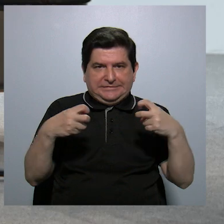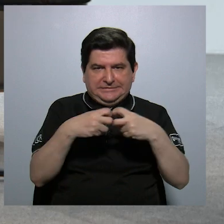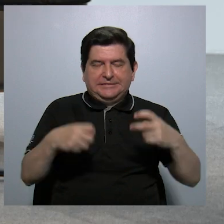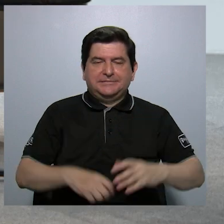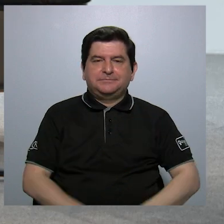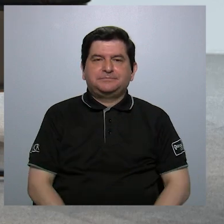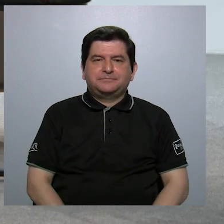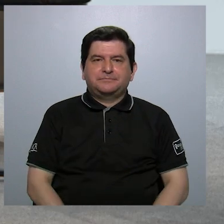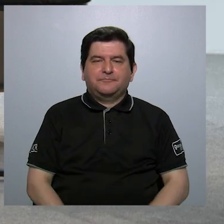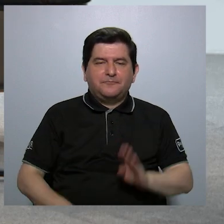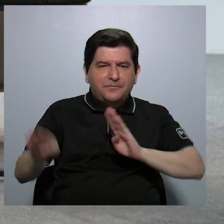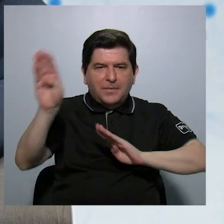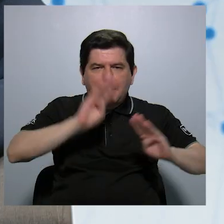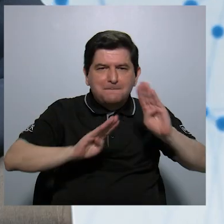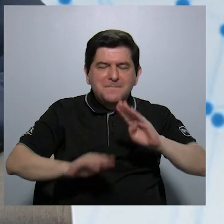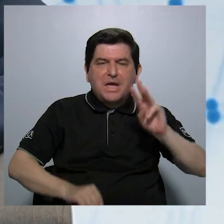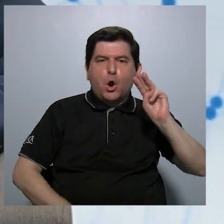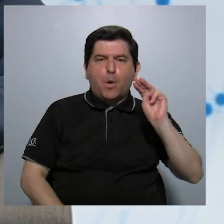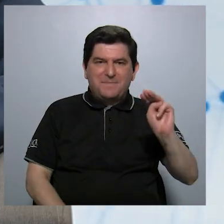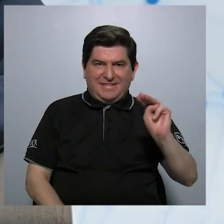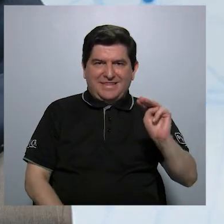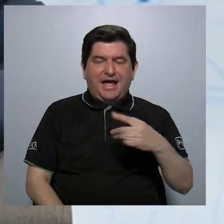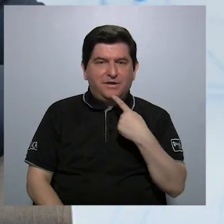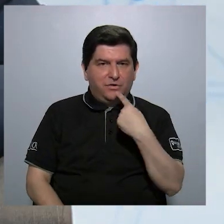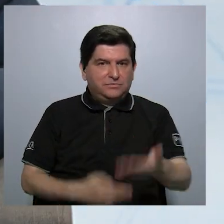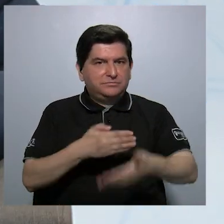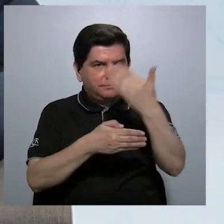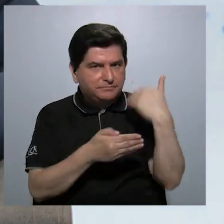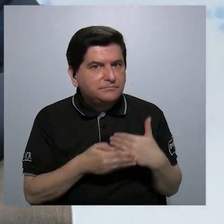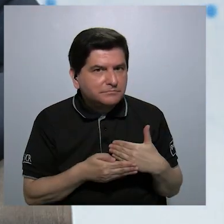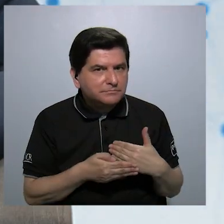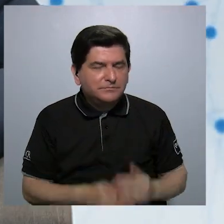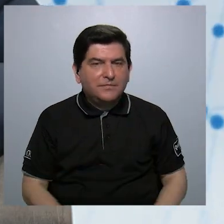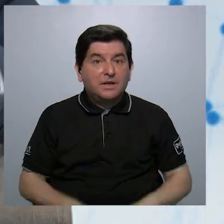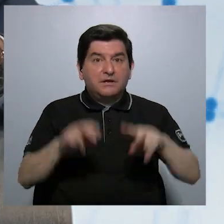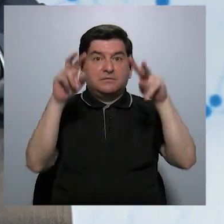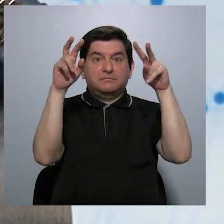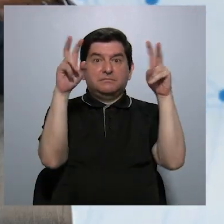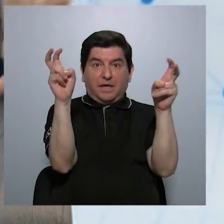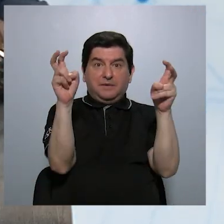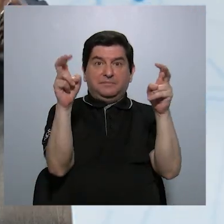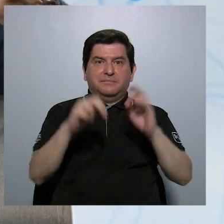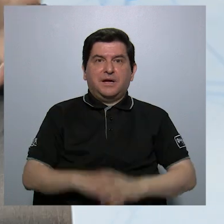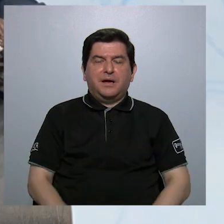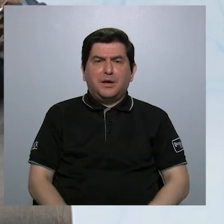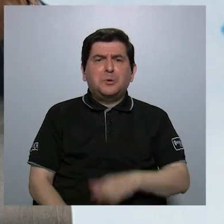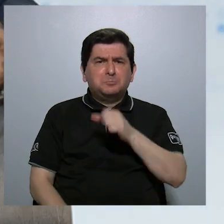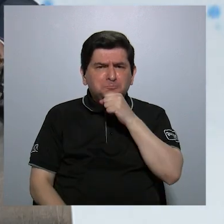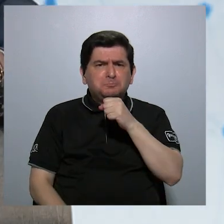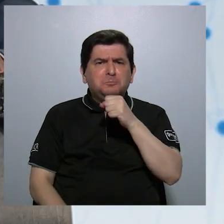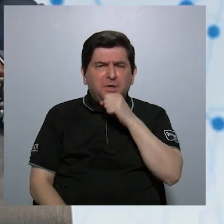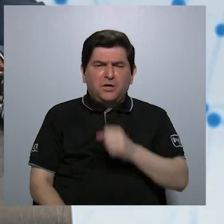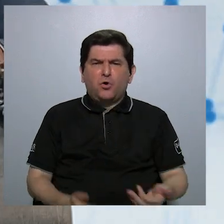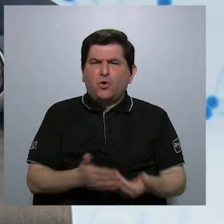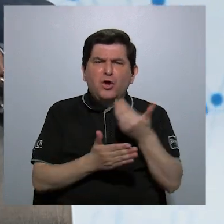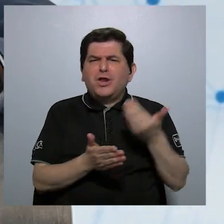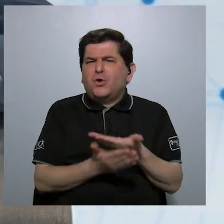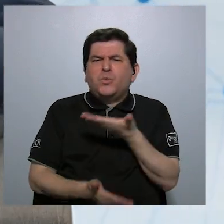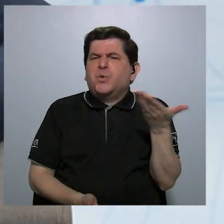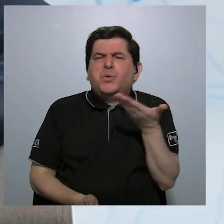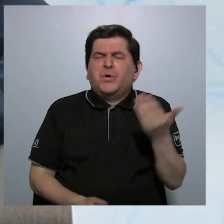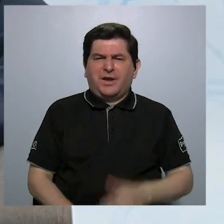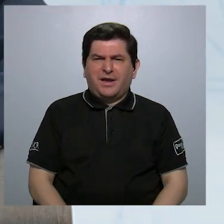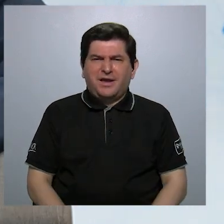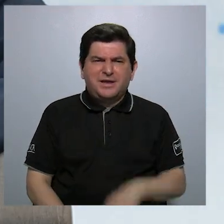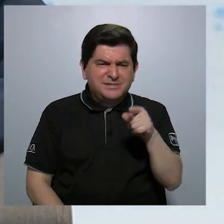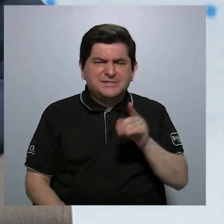electricidad. Biometano, y como lo indiqué anteriormente, esto es un tema viejo. ¿Qué es lo nuevo